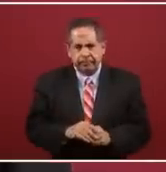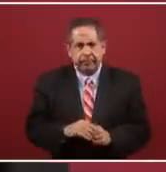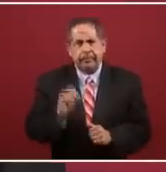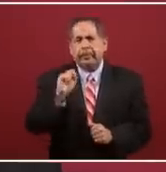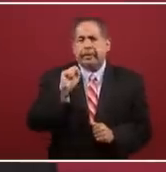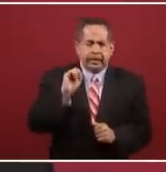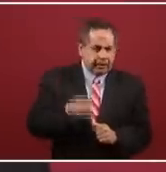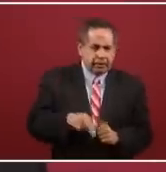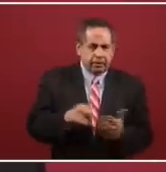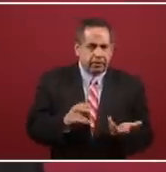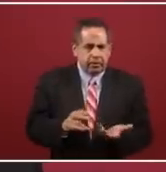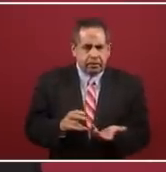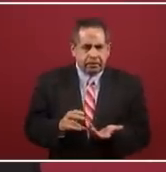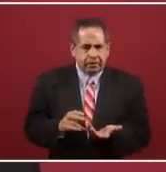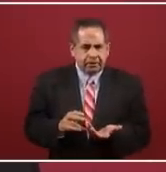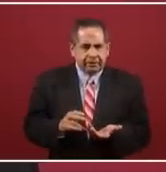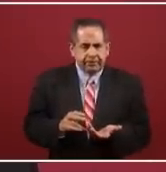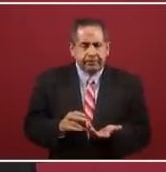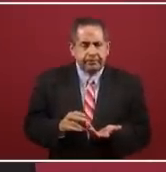sin